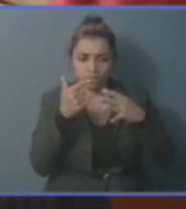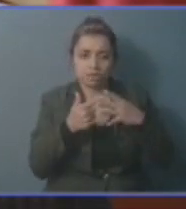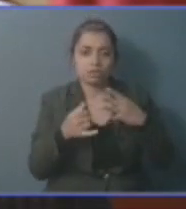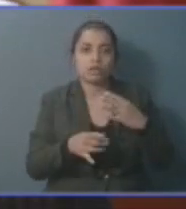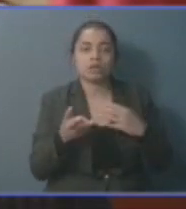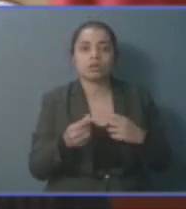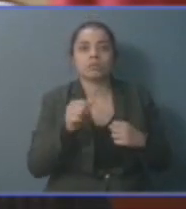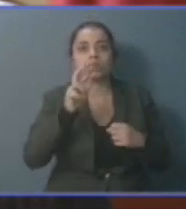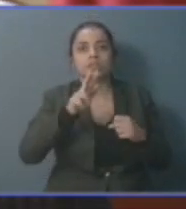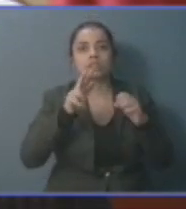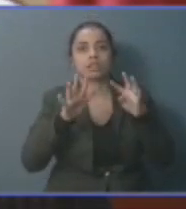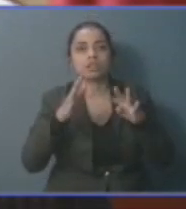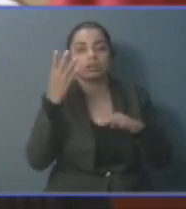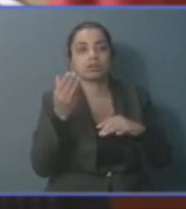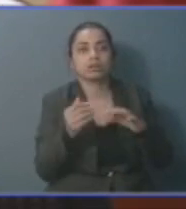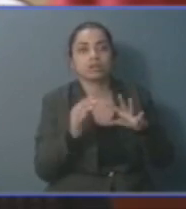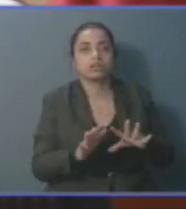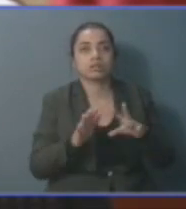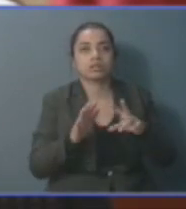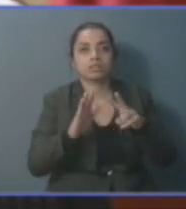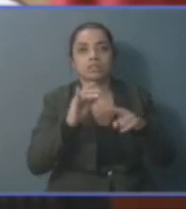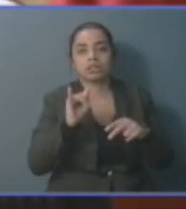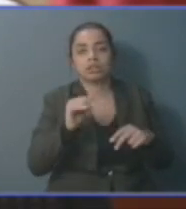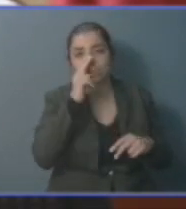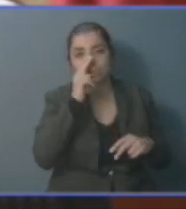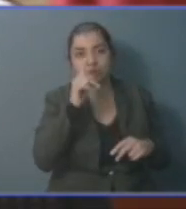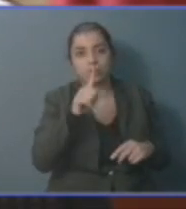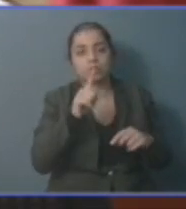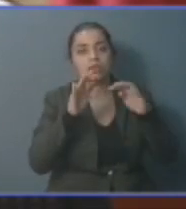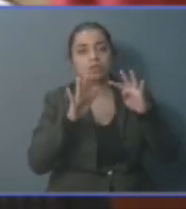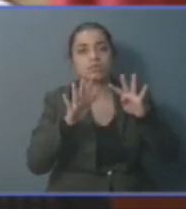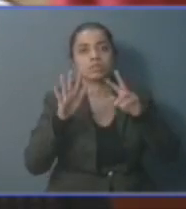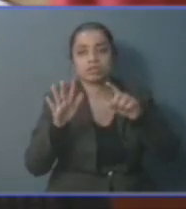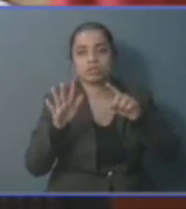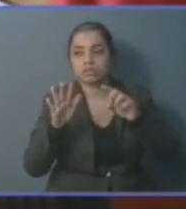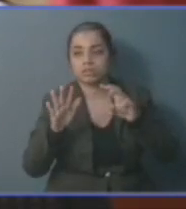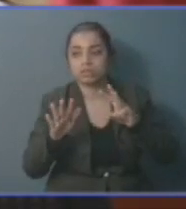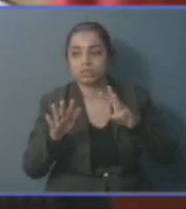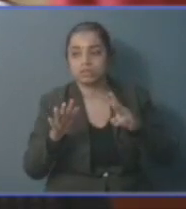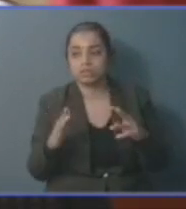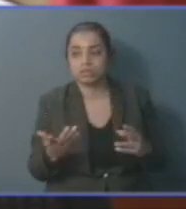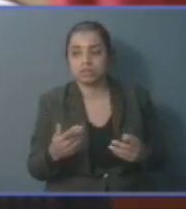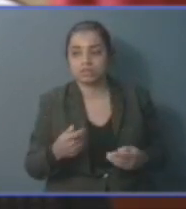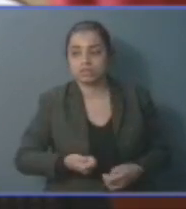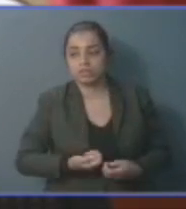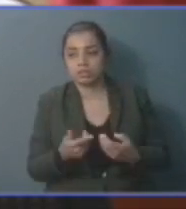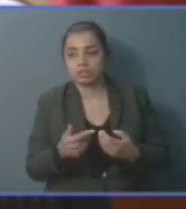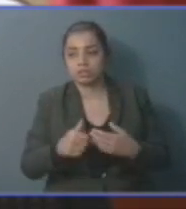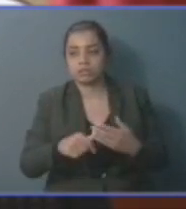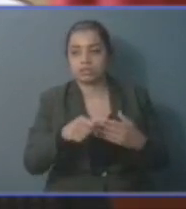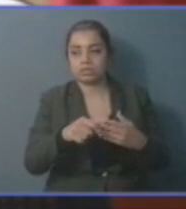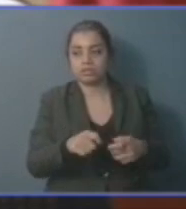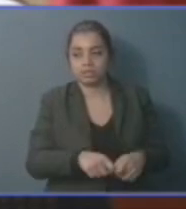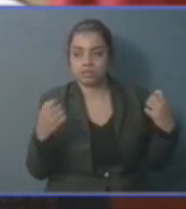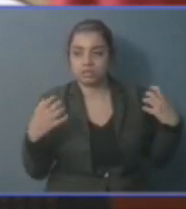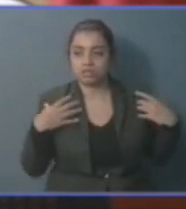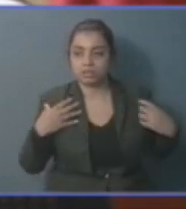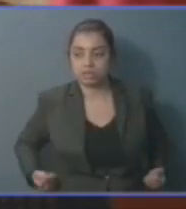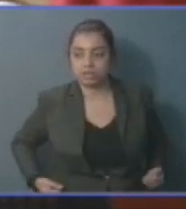Legislativo número 39 de fecha 17 de julio del año 1968 y publicado en el Diario Oficial